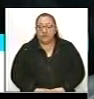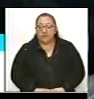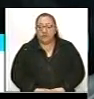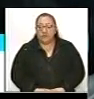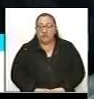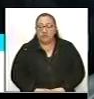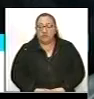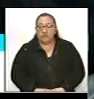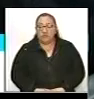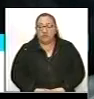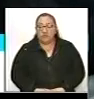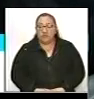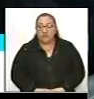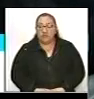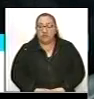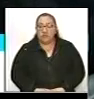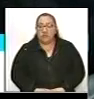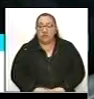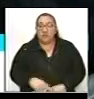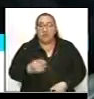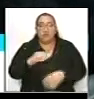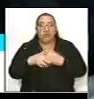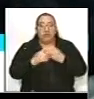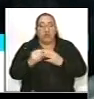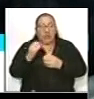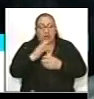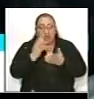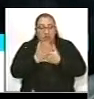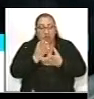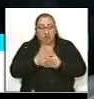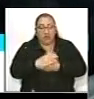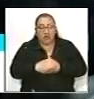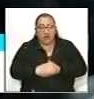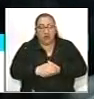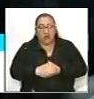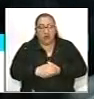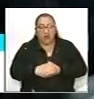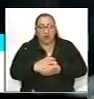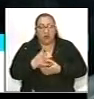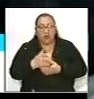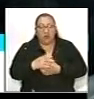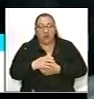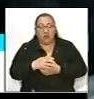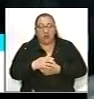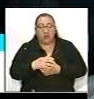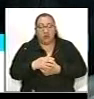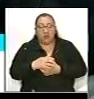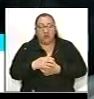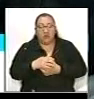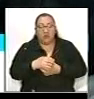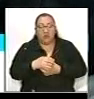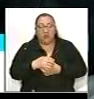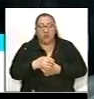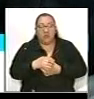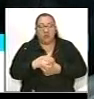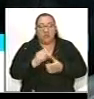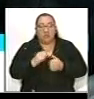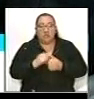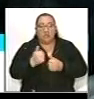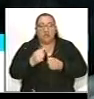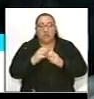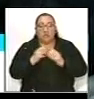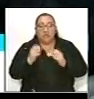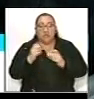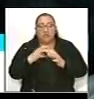no da en todas las carreras vacantes, y hay otras carreras y otras universidades que sencillamente dan cero